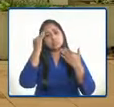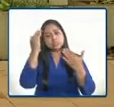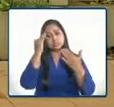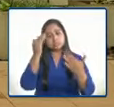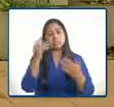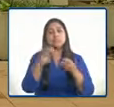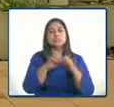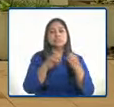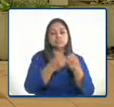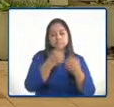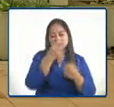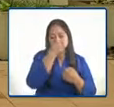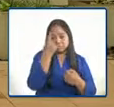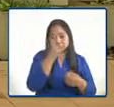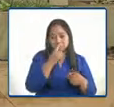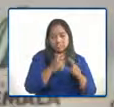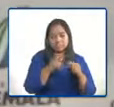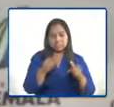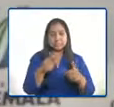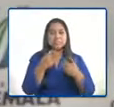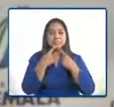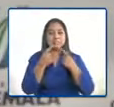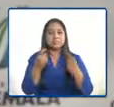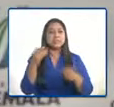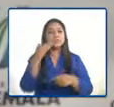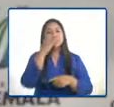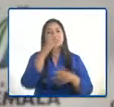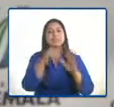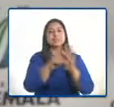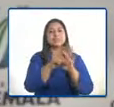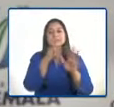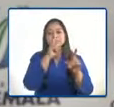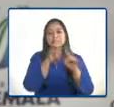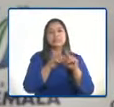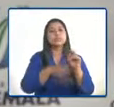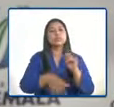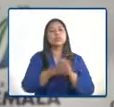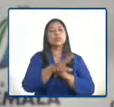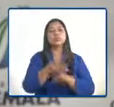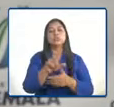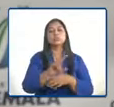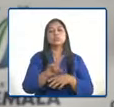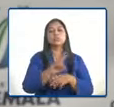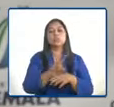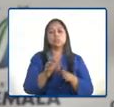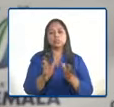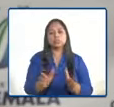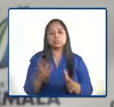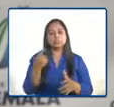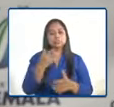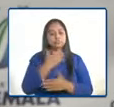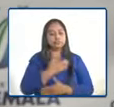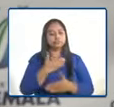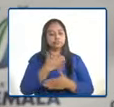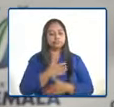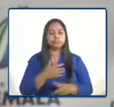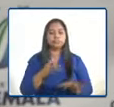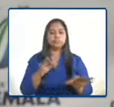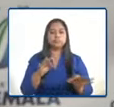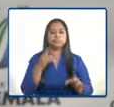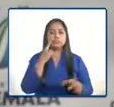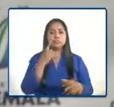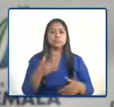nuestro equipo de trabajo en Aeronáutica Civil y a todos los usuarios que han confiado y se han estado satisfechos con el servicio que les hemos